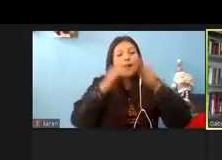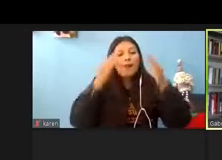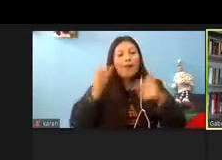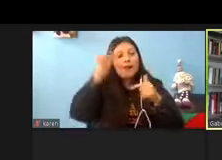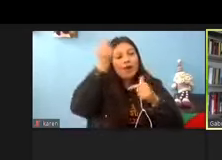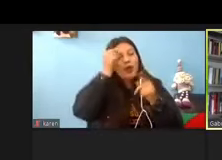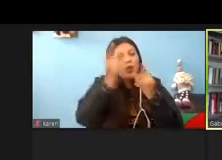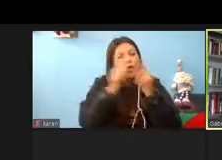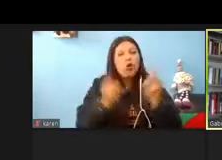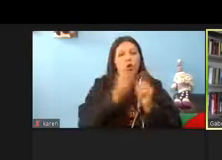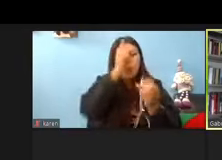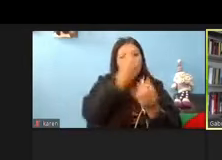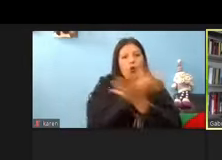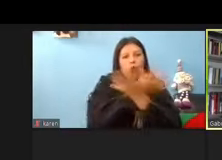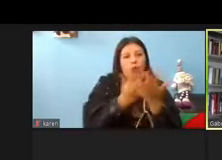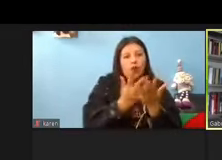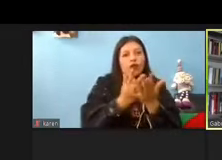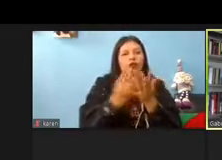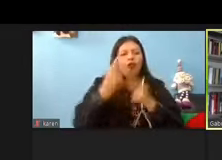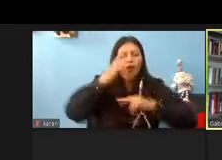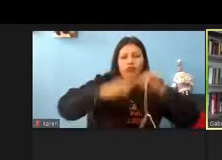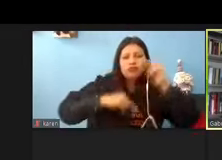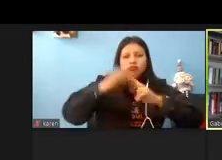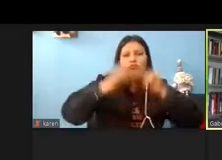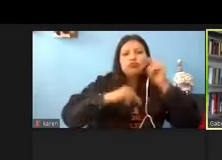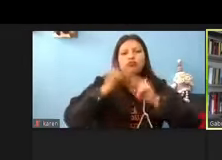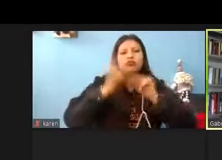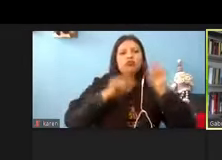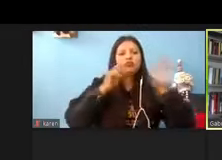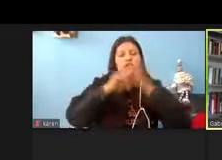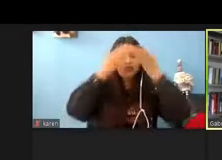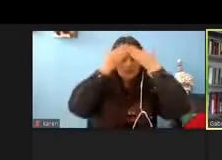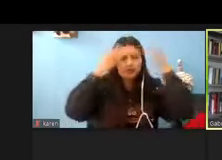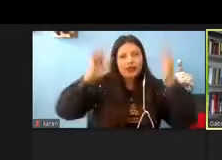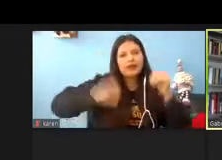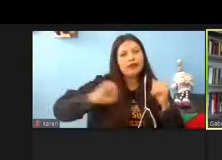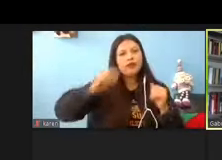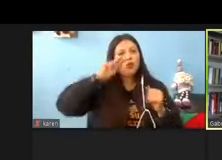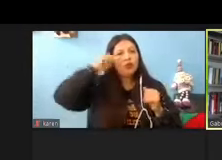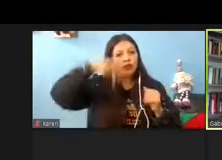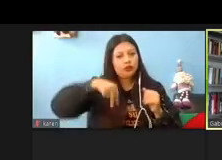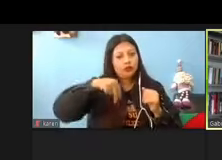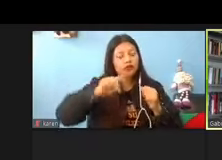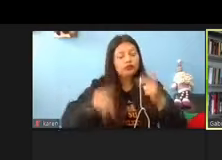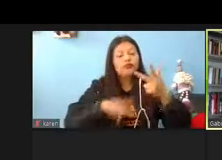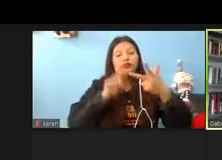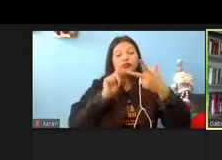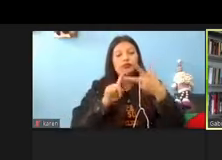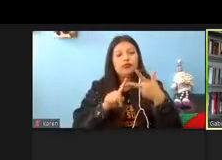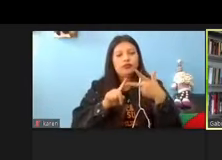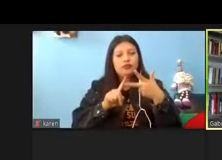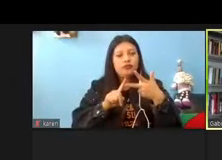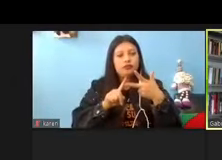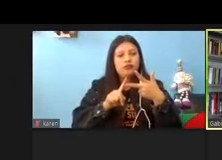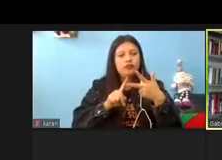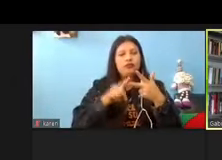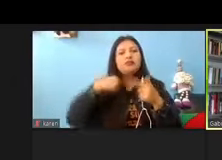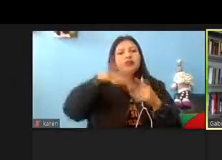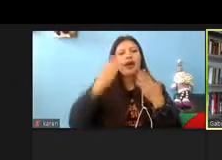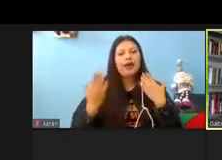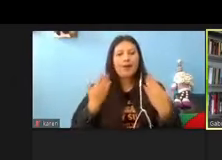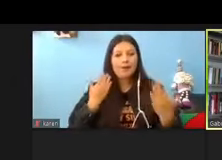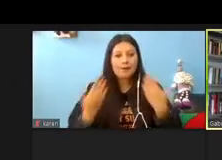de pluralidad, contrahegemonía y construcción de cultura democrática de derechos humanos. La tercera mesa fue sobre campesinos,